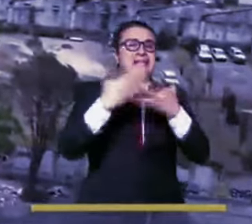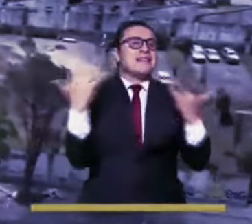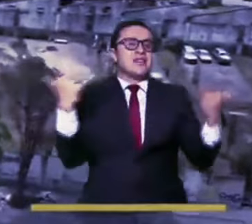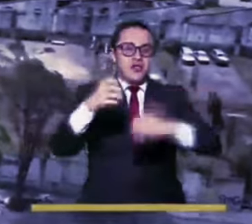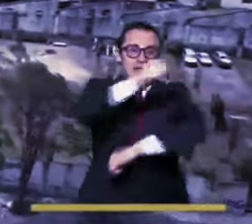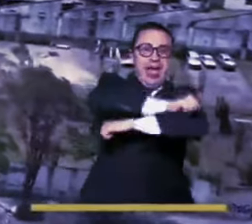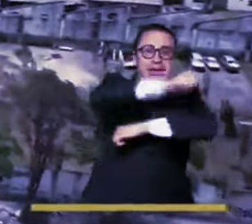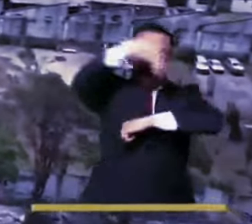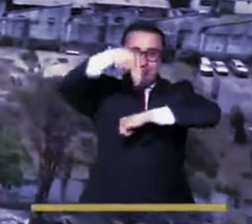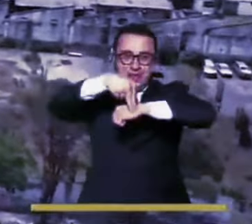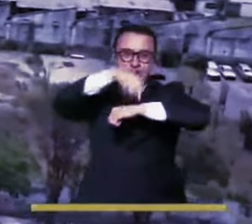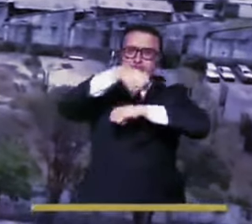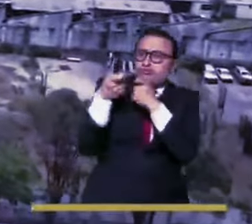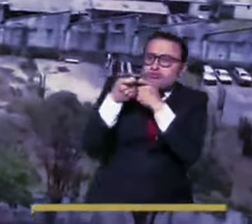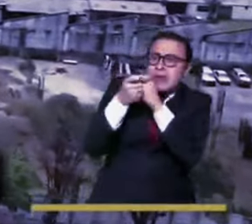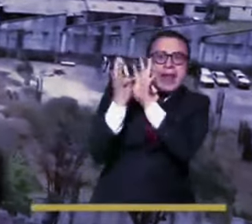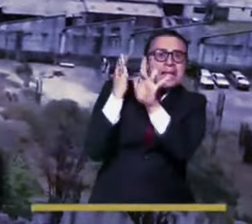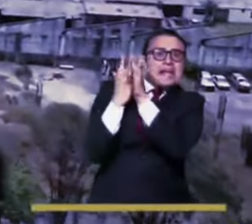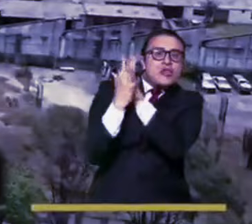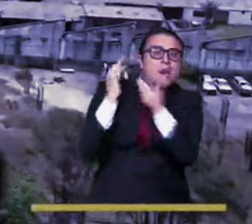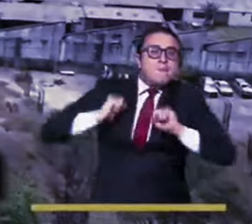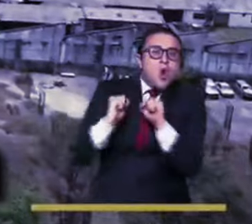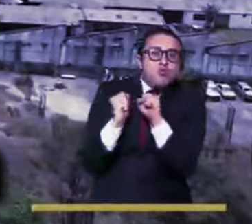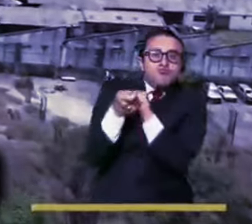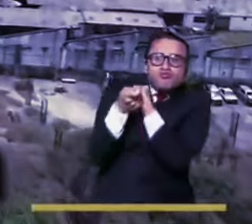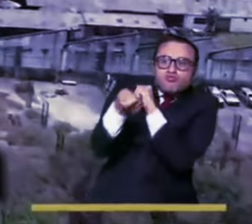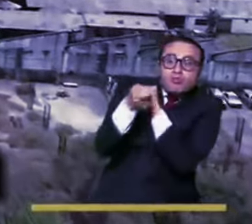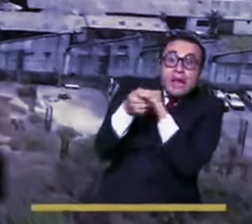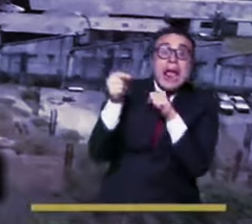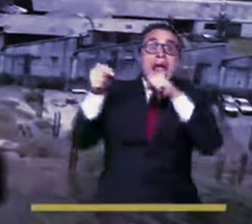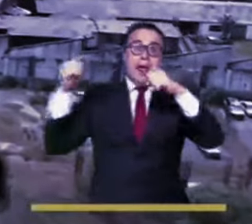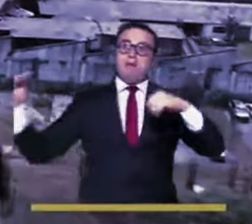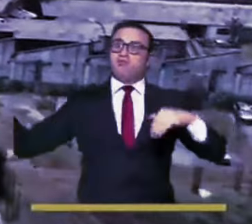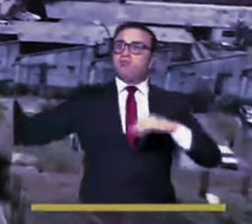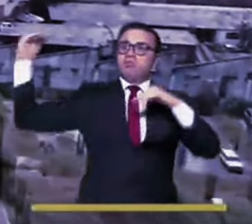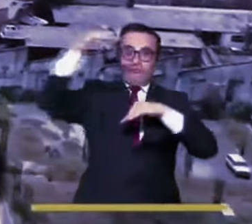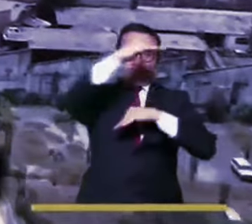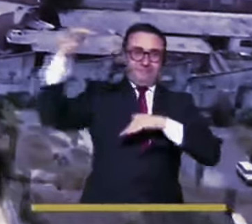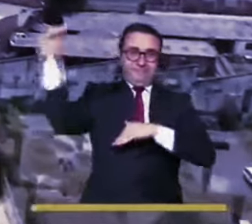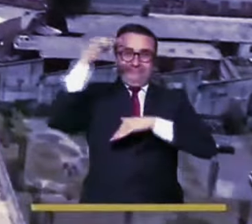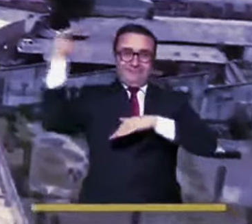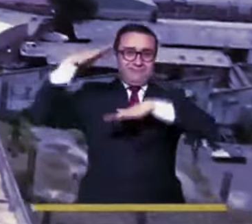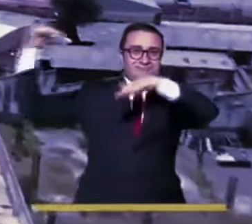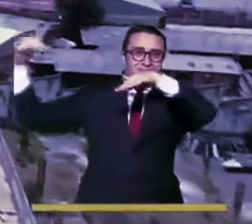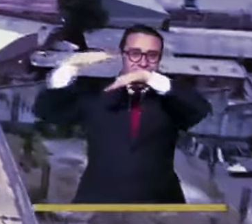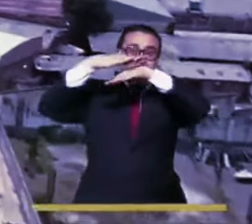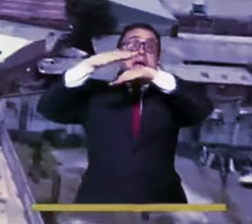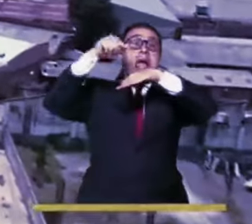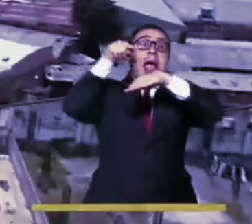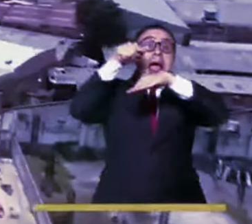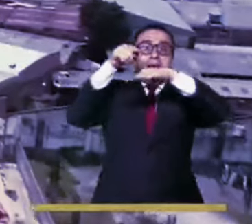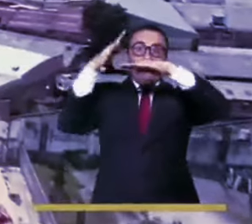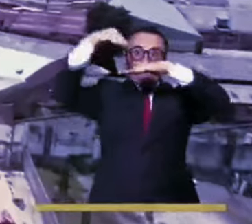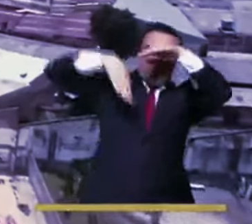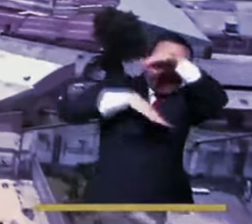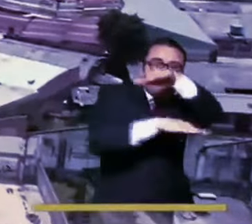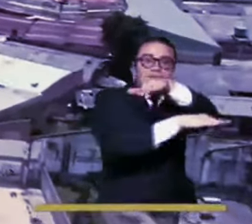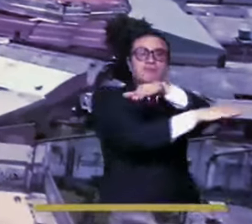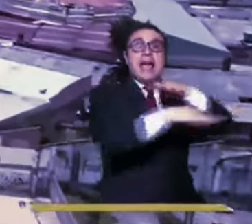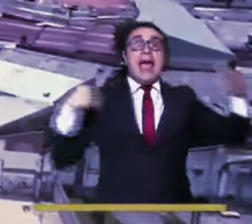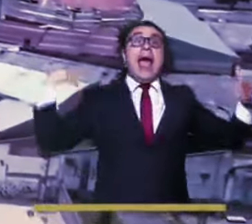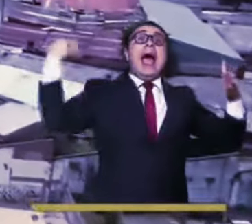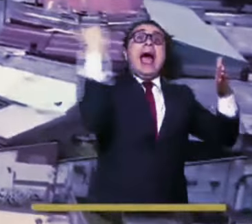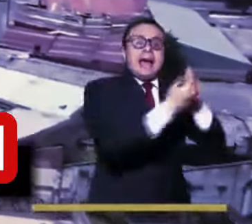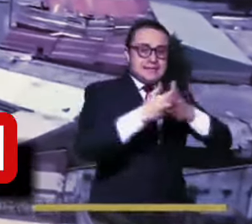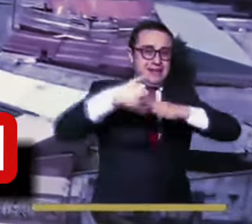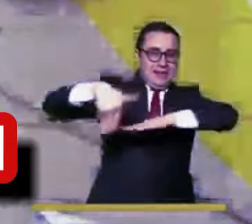Nariño, cerca al centro de Bogotá, en donde se vuelve subterráneo en nuestra propuesta para llegar hasta la carrera